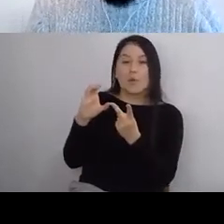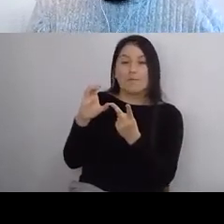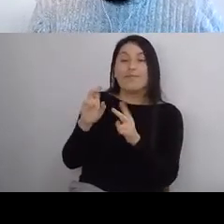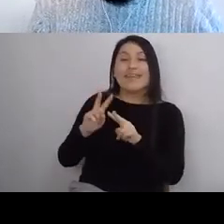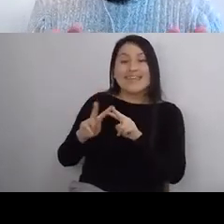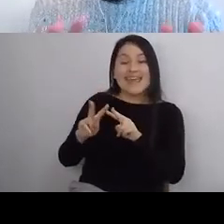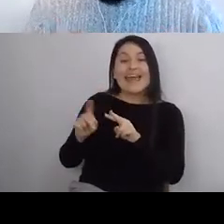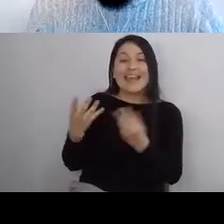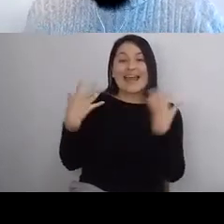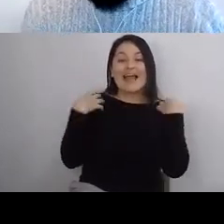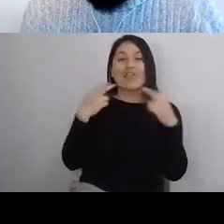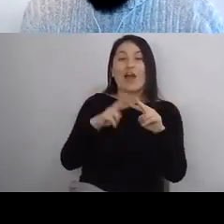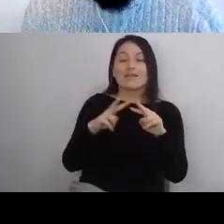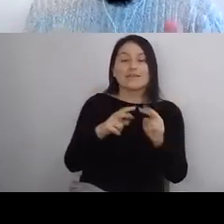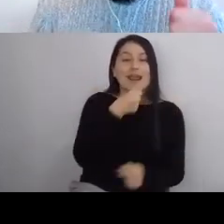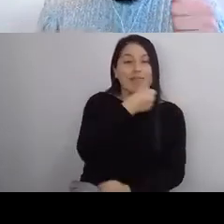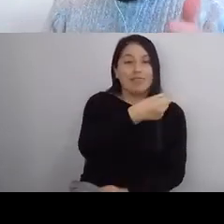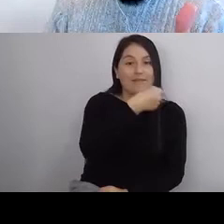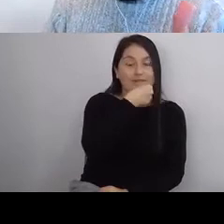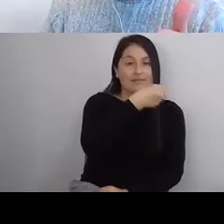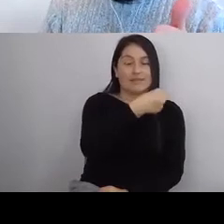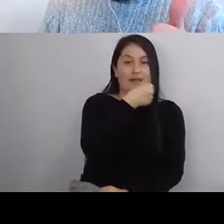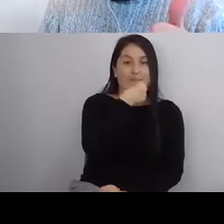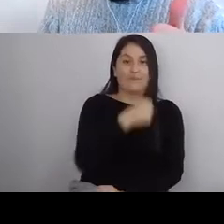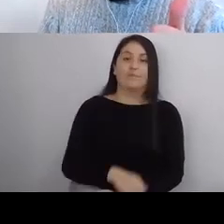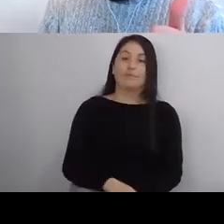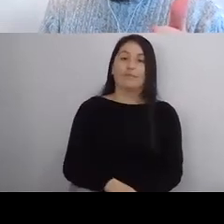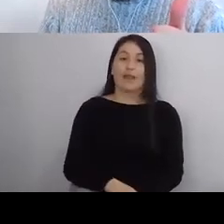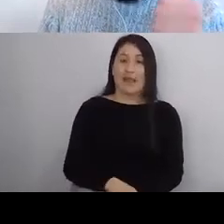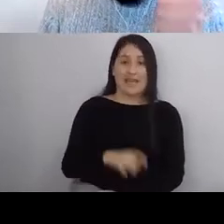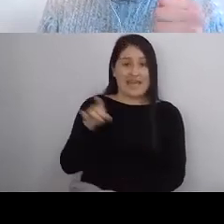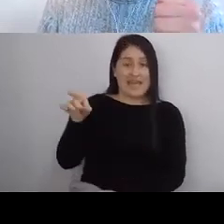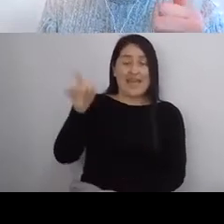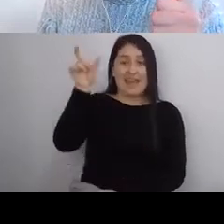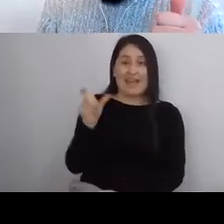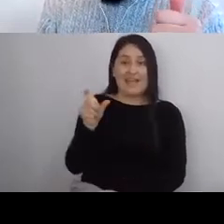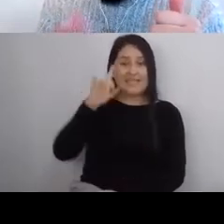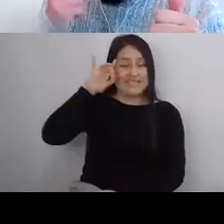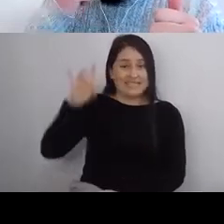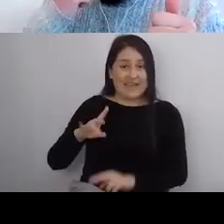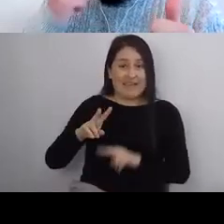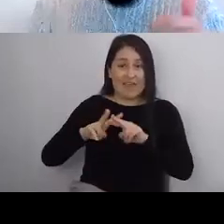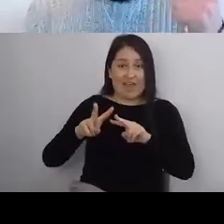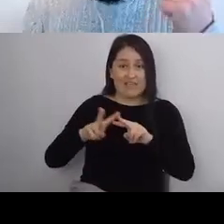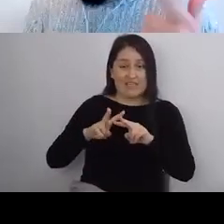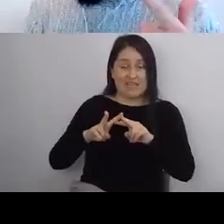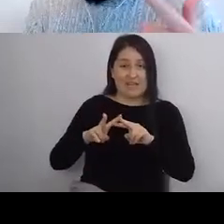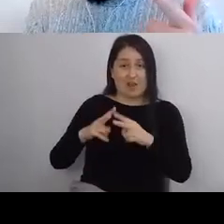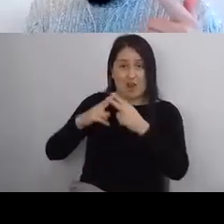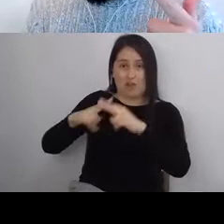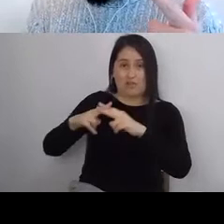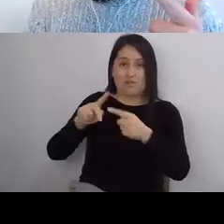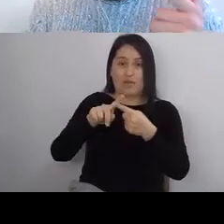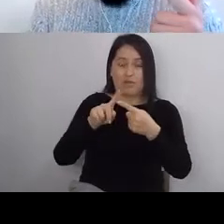va a ir a evaluar estas tres cosas. ¿Sabe hacer el trabajo? ¿Tiene el conocimiento técnico? ¿Puede hacer